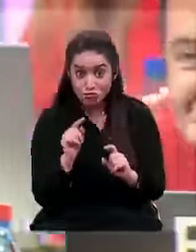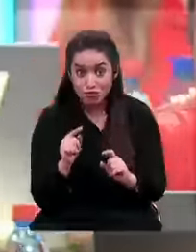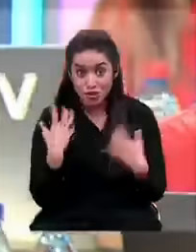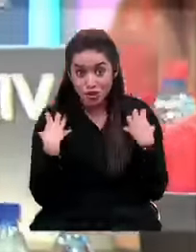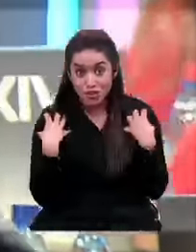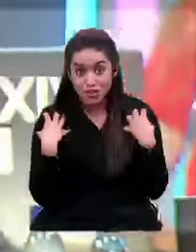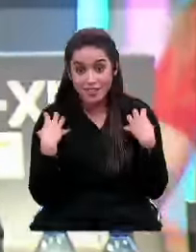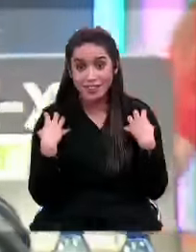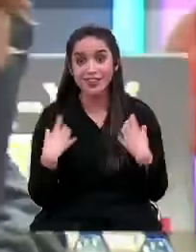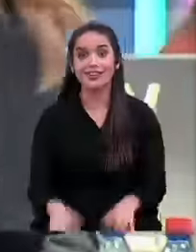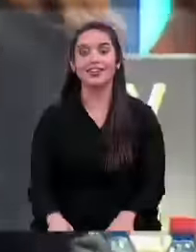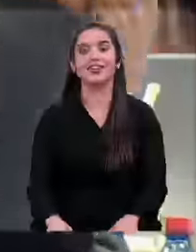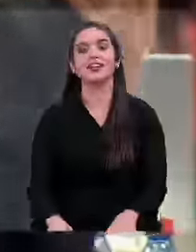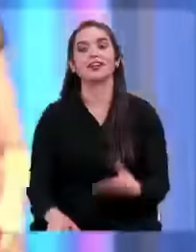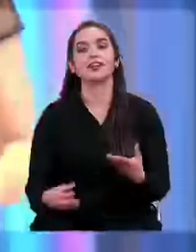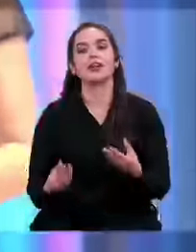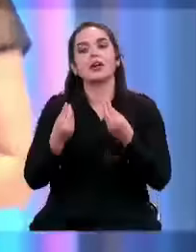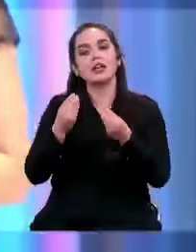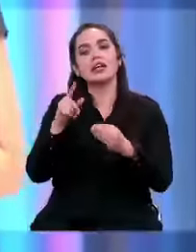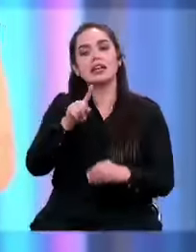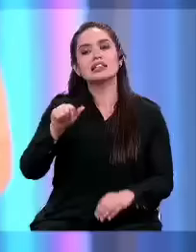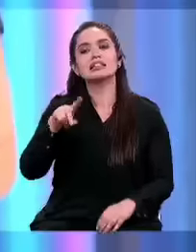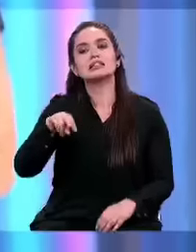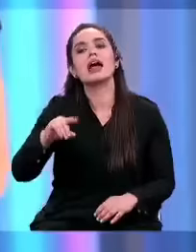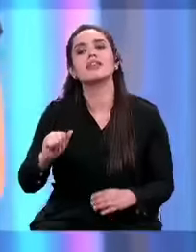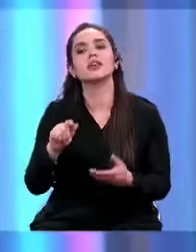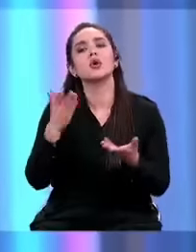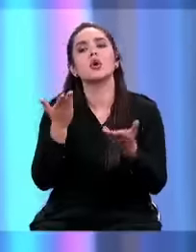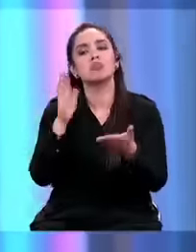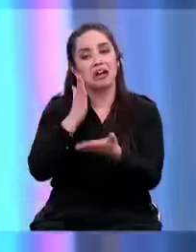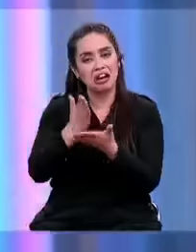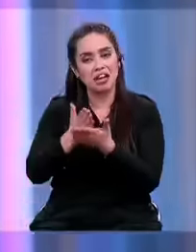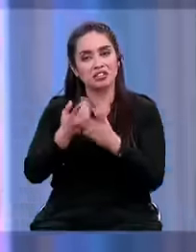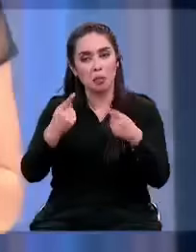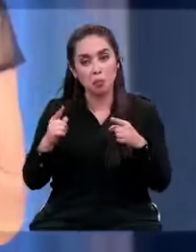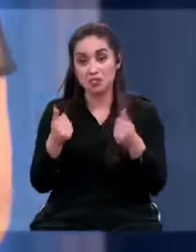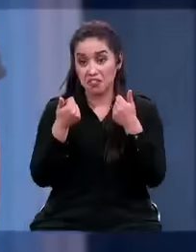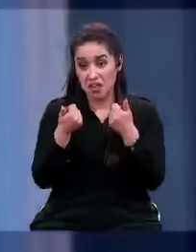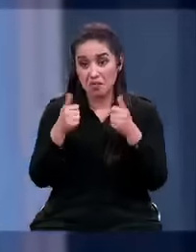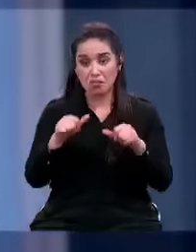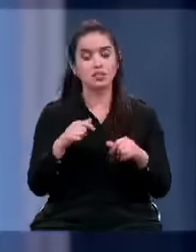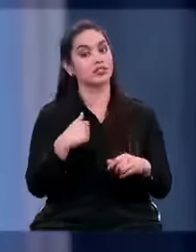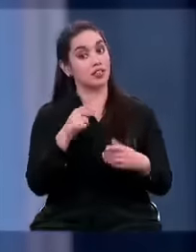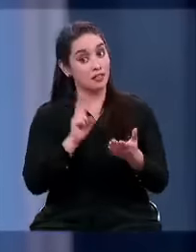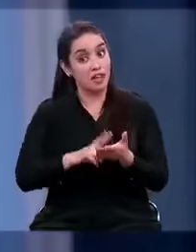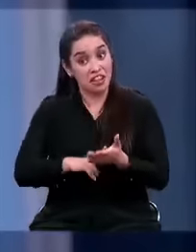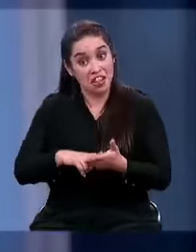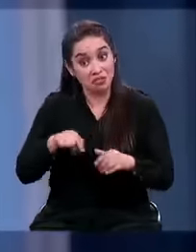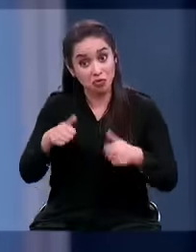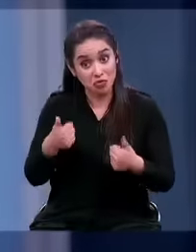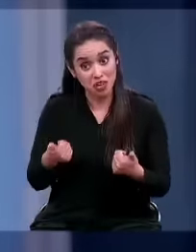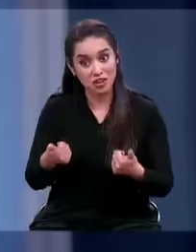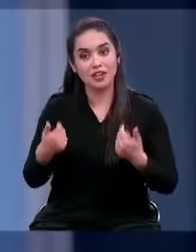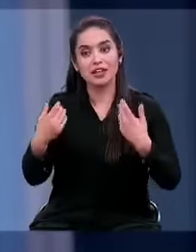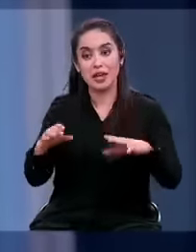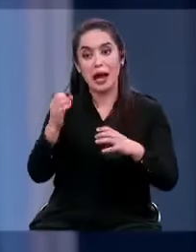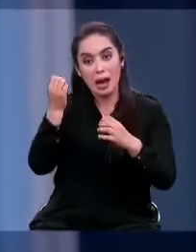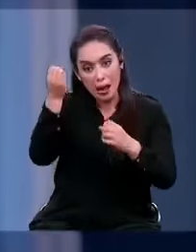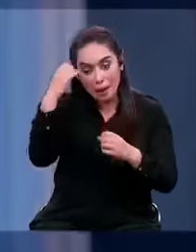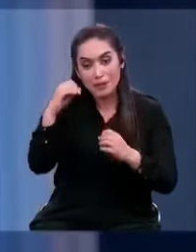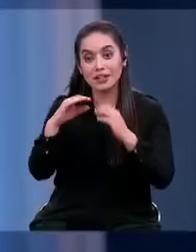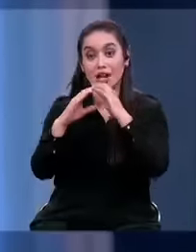Oye, Sandrita, ya pues cuéntame cómo te ha ido con la clase de música. Ay, Paolita, me ha ido excelente. Sabes que he aprendido a tocar la